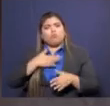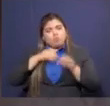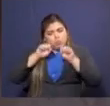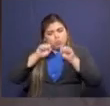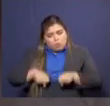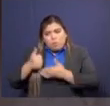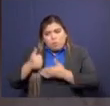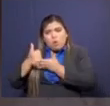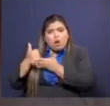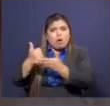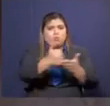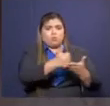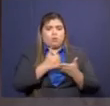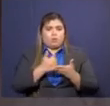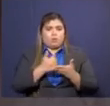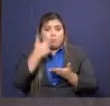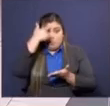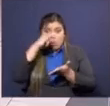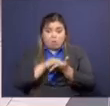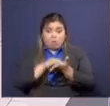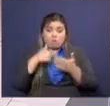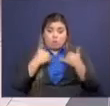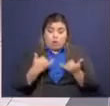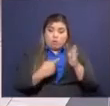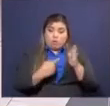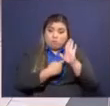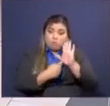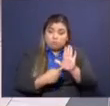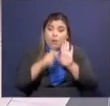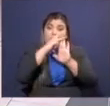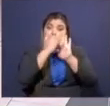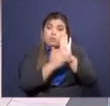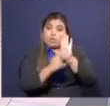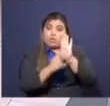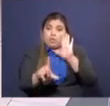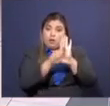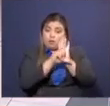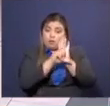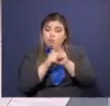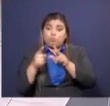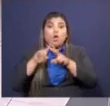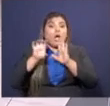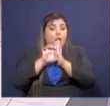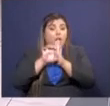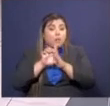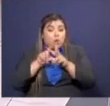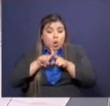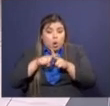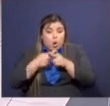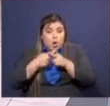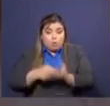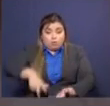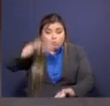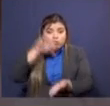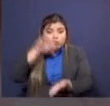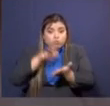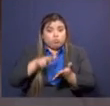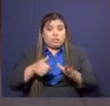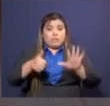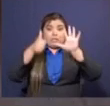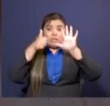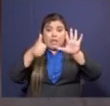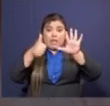estoy presentando un proyecto de ley para que a partir de su sanción y por 6 meses,